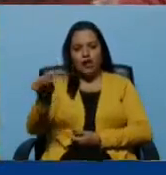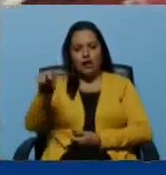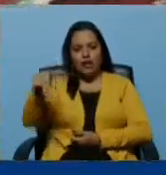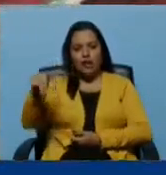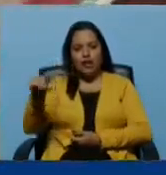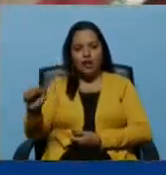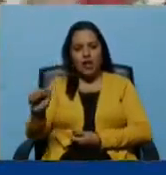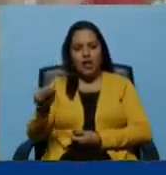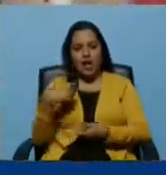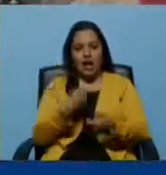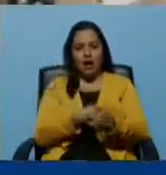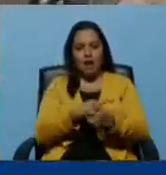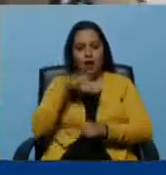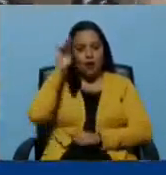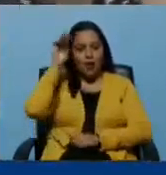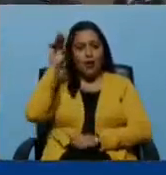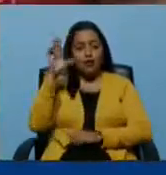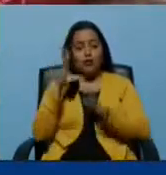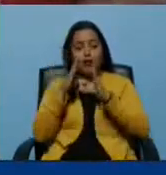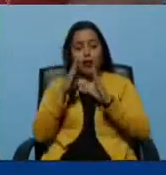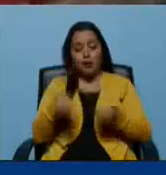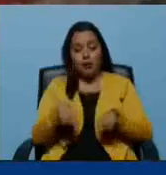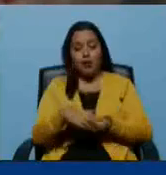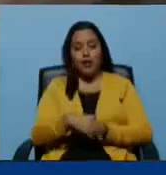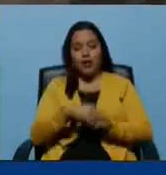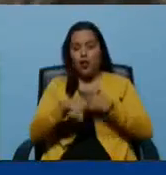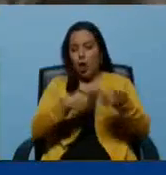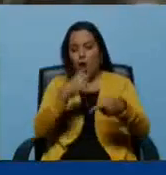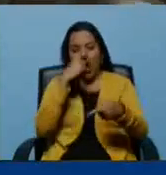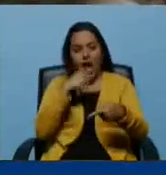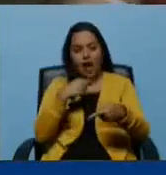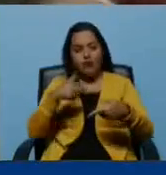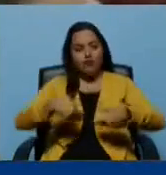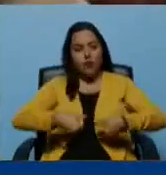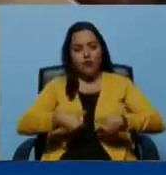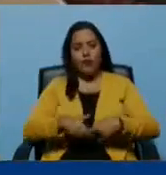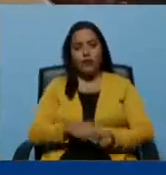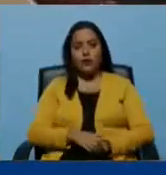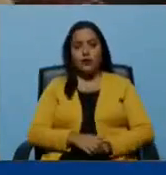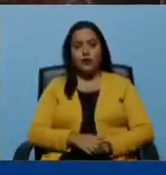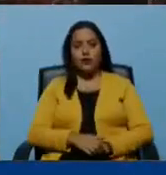maestros también de todas estas décadas de lucha.